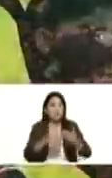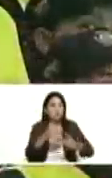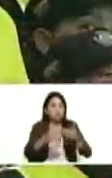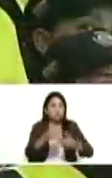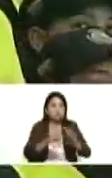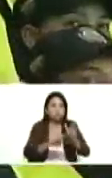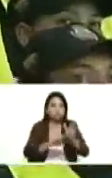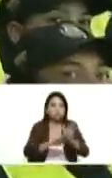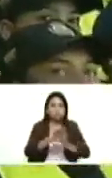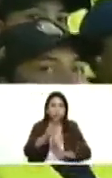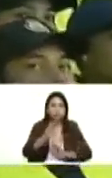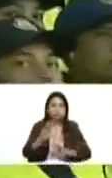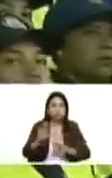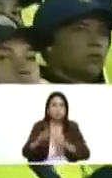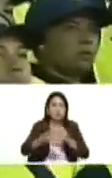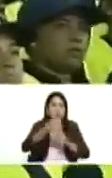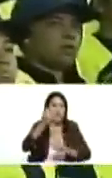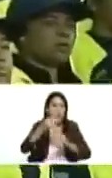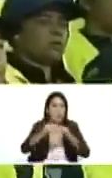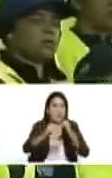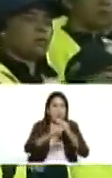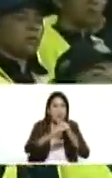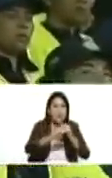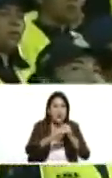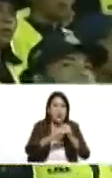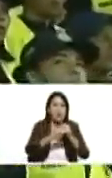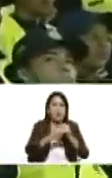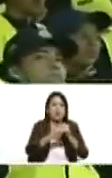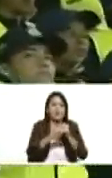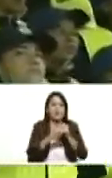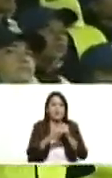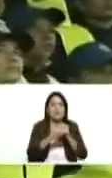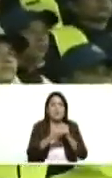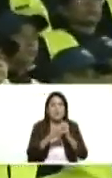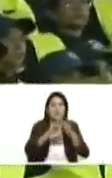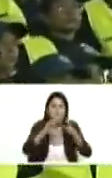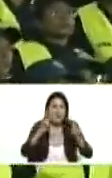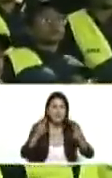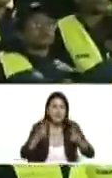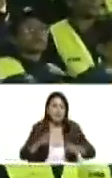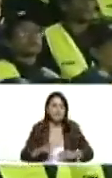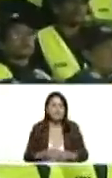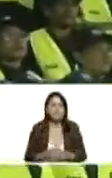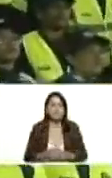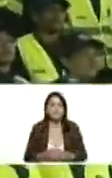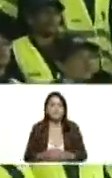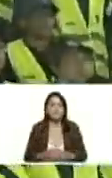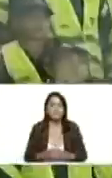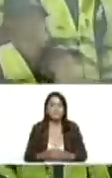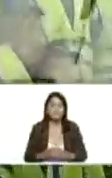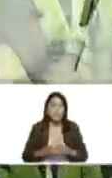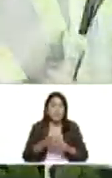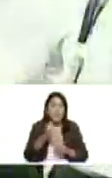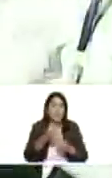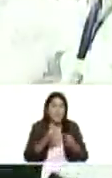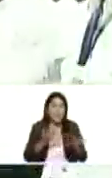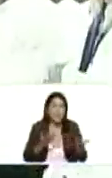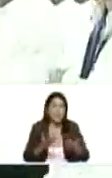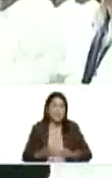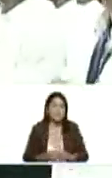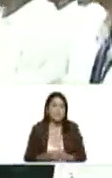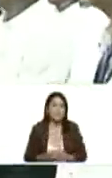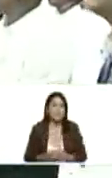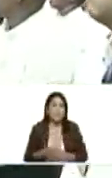sociedad de iguales, hacia una sociedad de armonía, de paz, consolidada, si construimos una